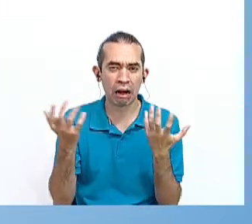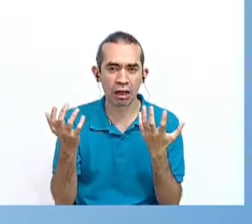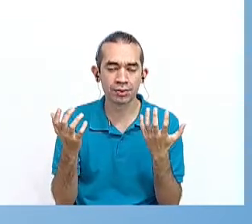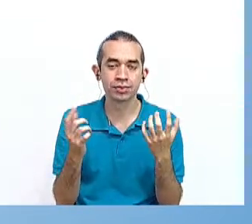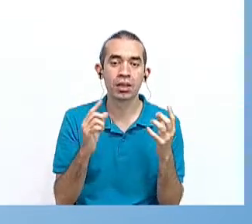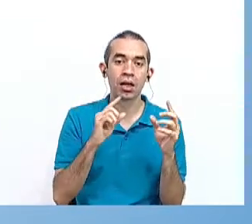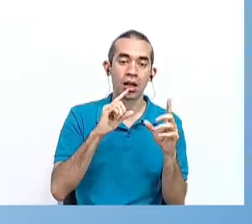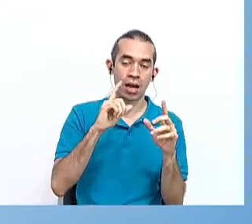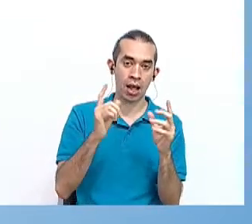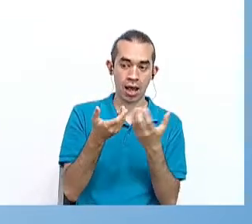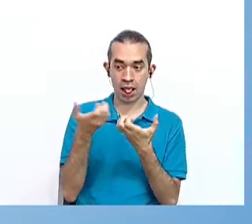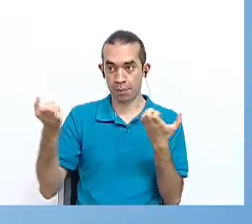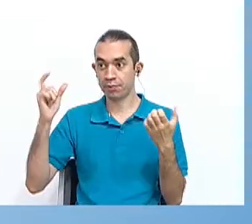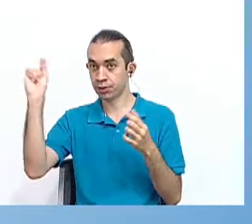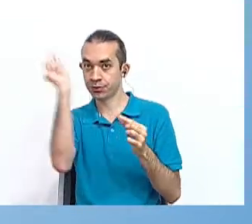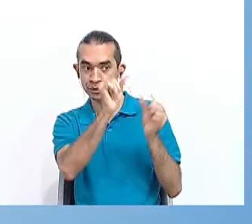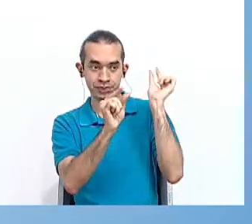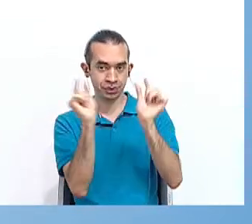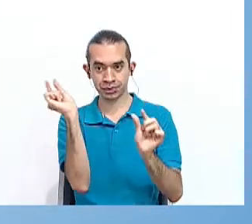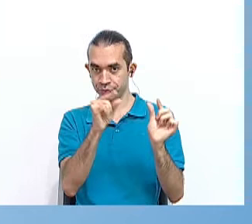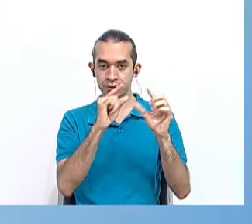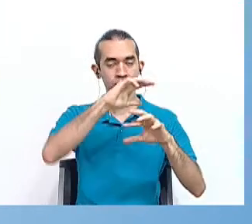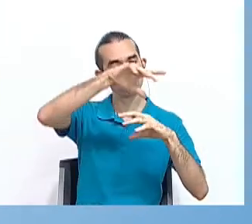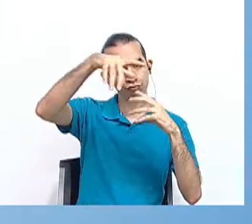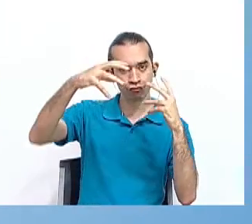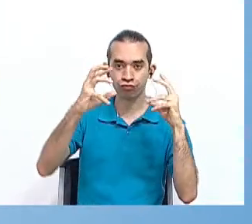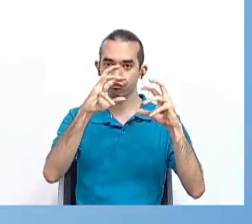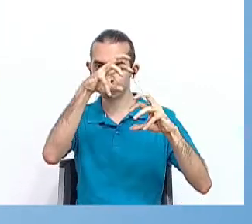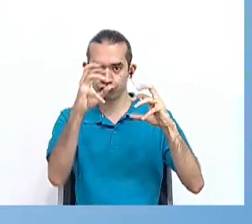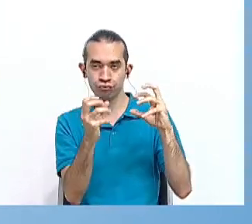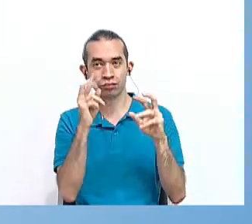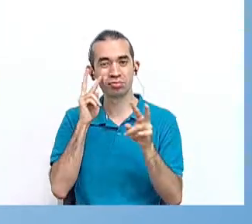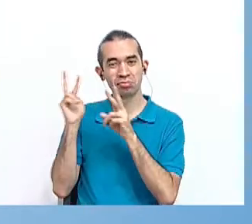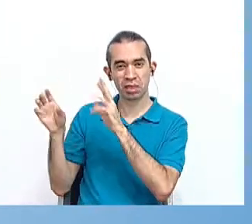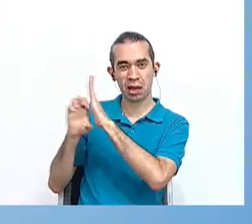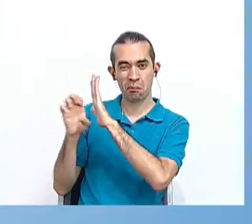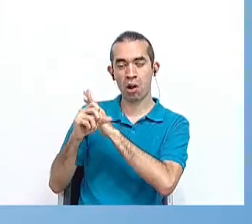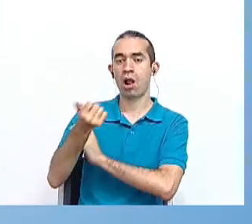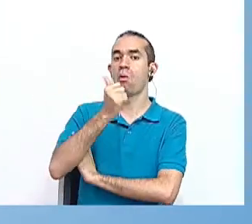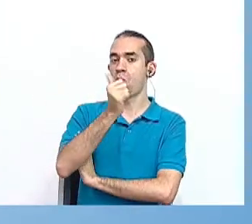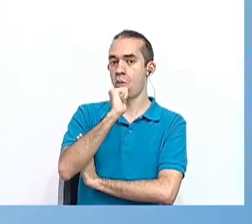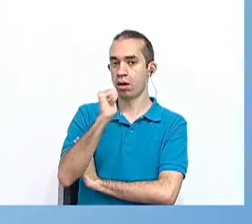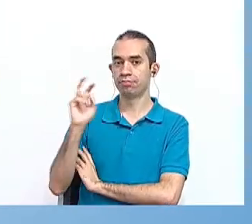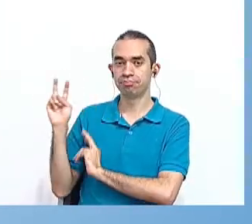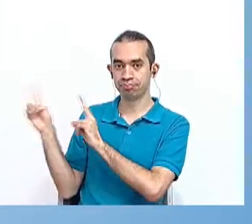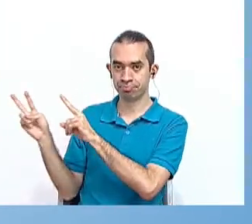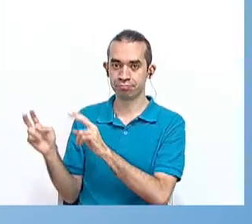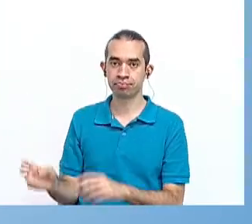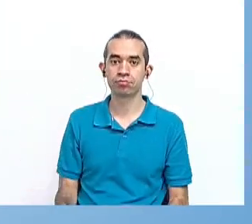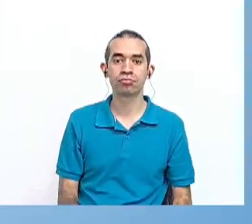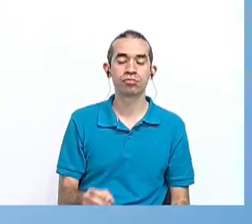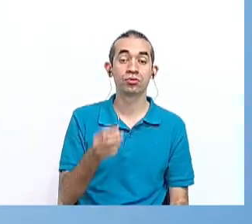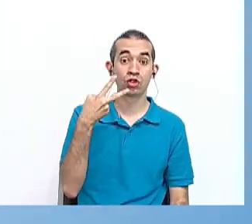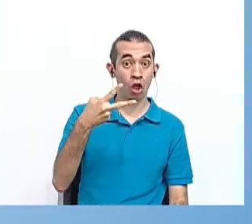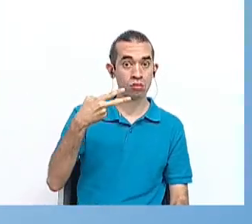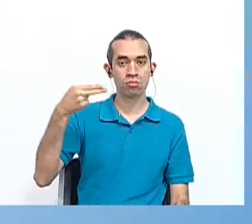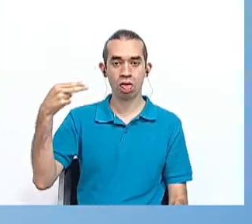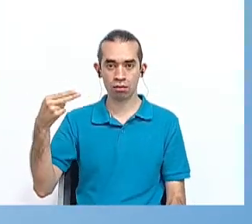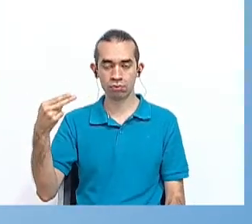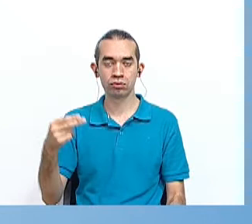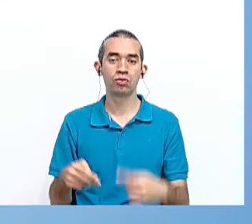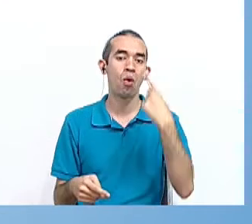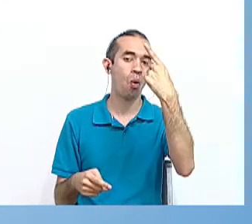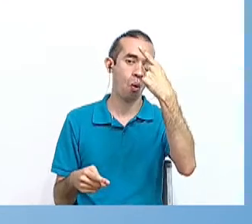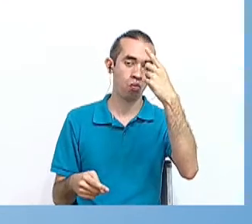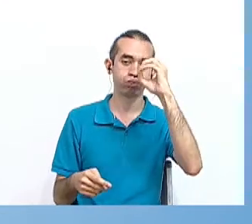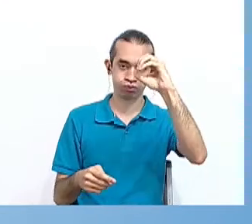de varios elementos. Aquí estamos ilustrando la molécula de agua, formada por 2 átomos de hidrógeno y